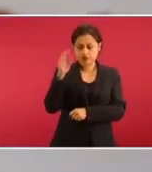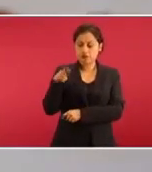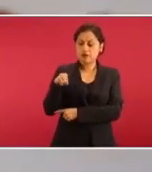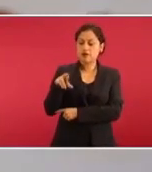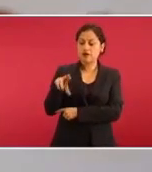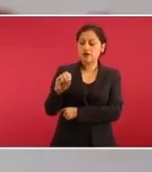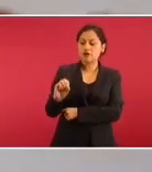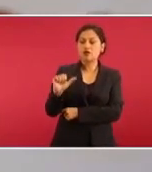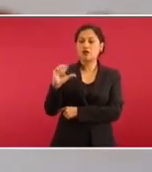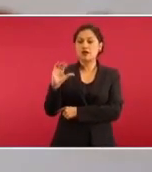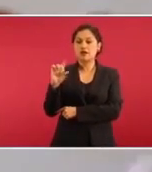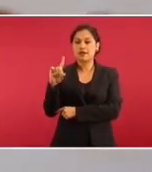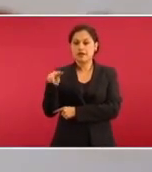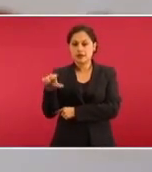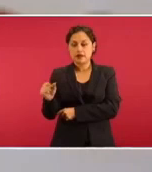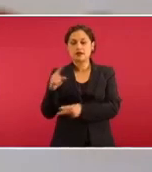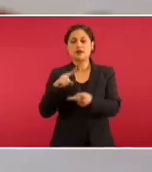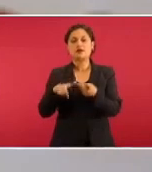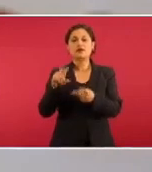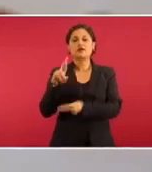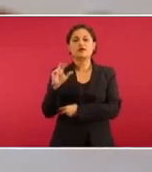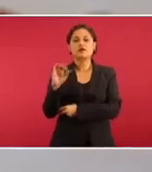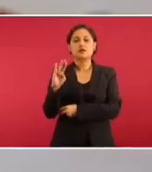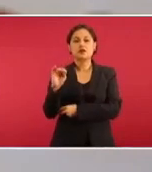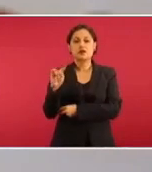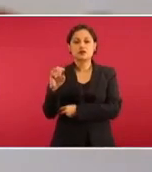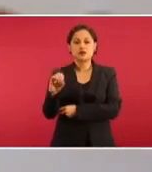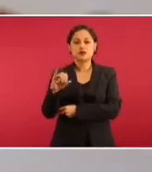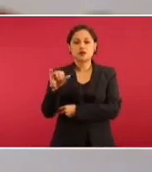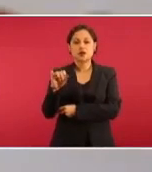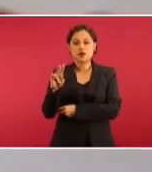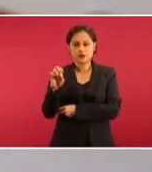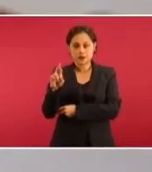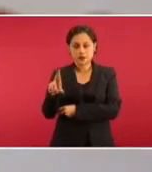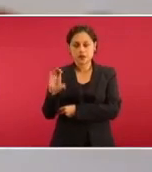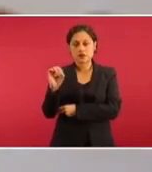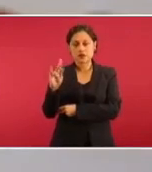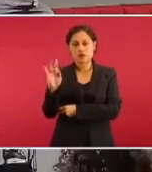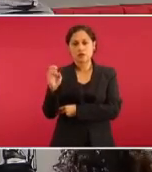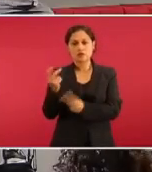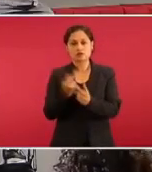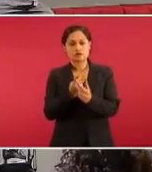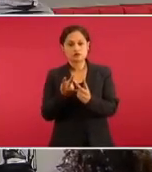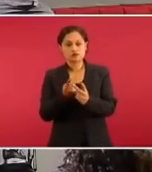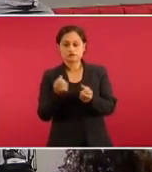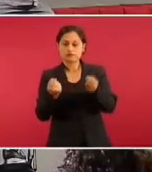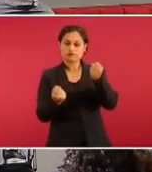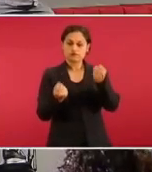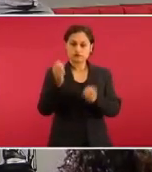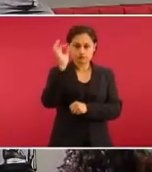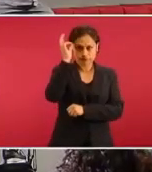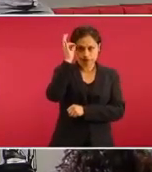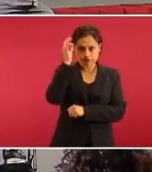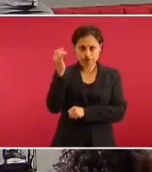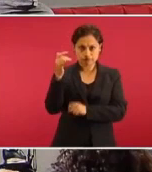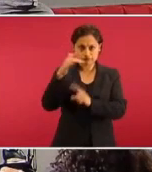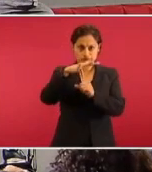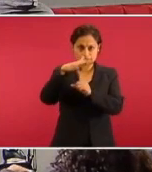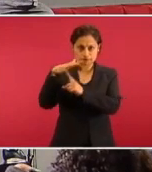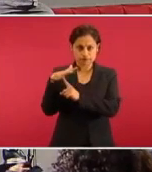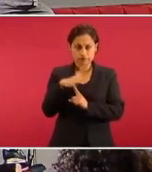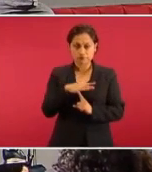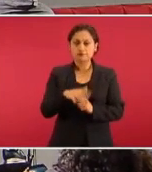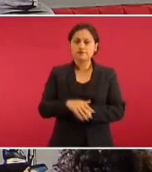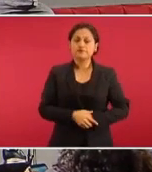antonio taveras romero y roberto javier cope obregón como a ustedes les consta